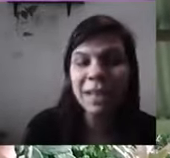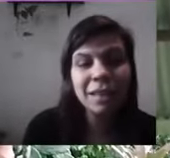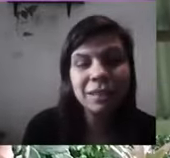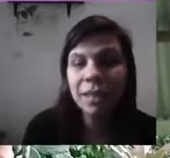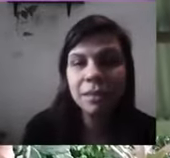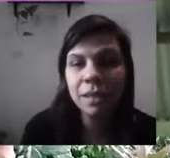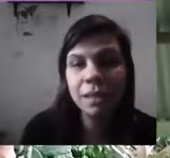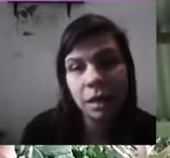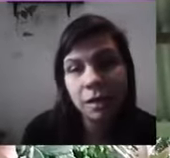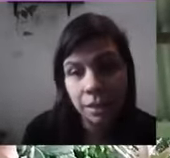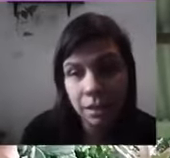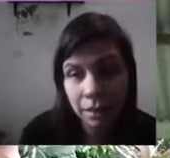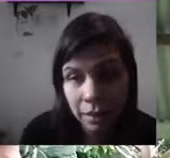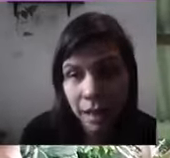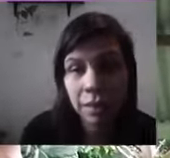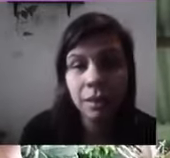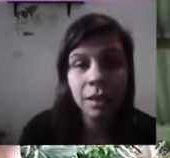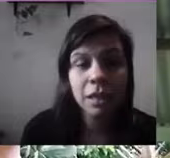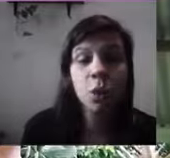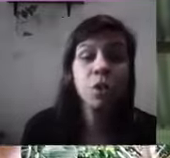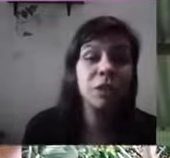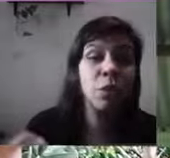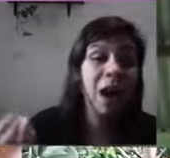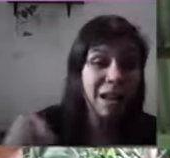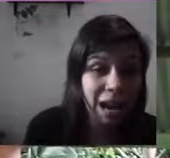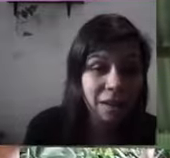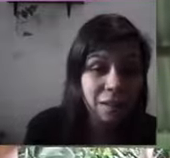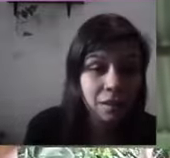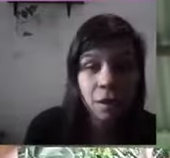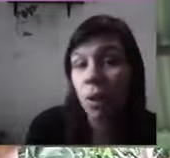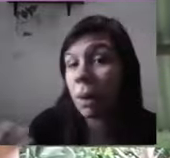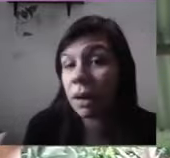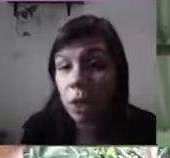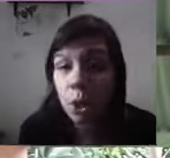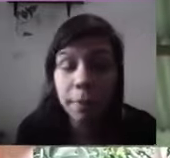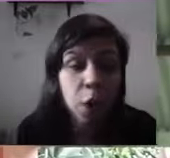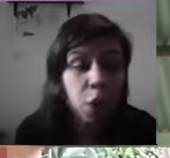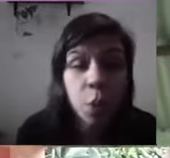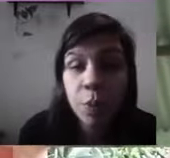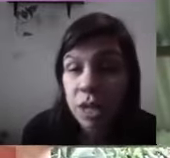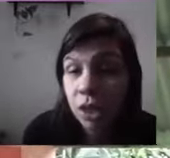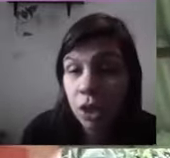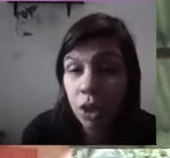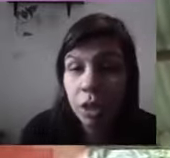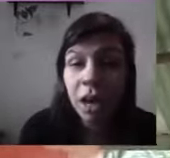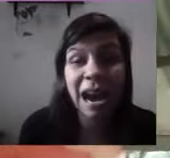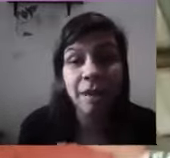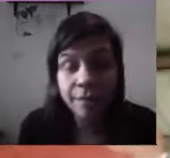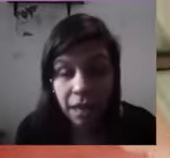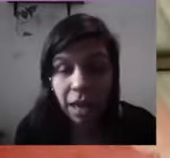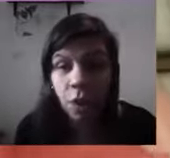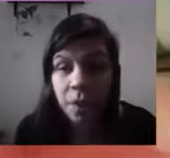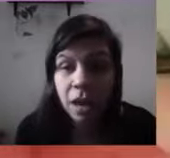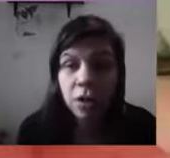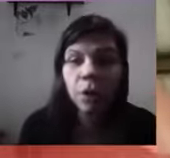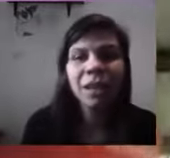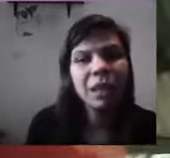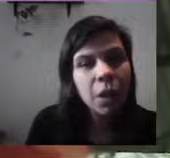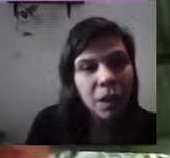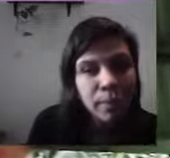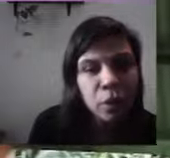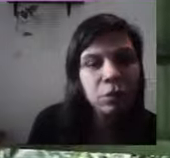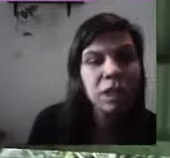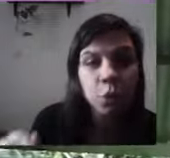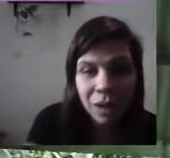por parte de distintas instancias estatales, incluyendo alcaldes, gobernadores, medios de comunicación afines al gobierno